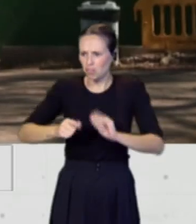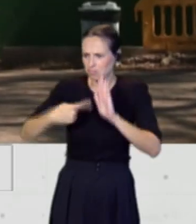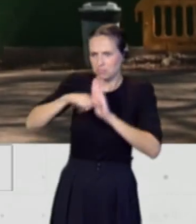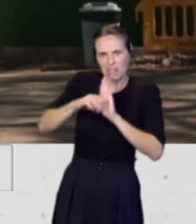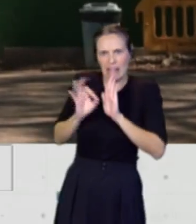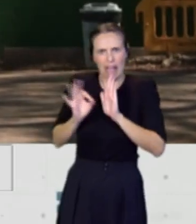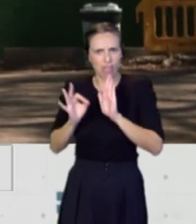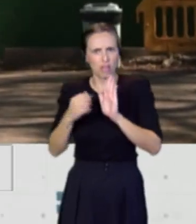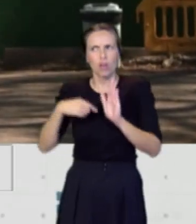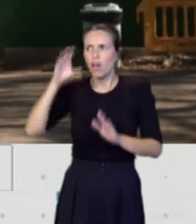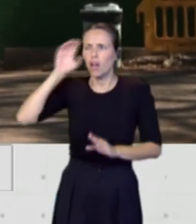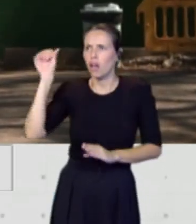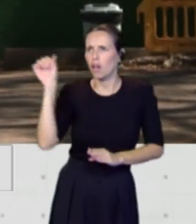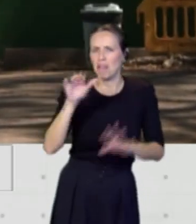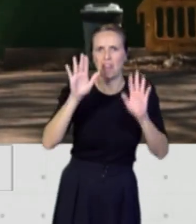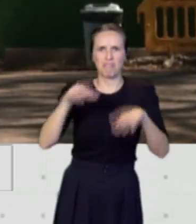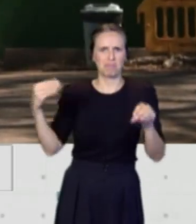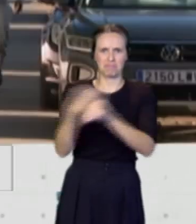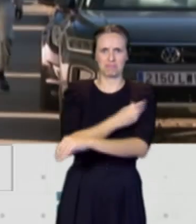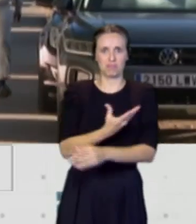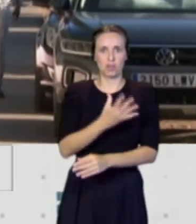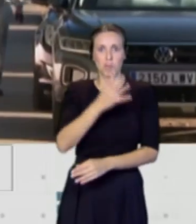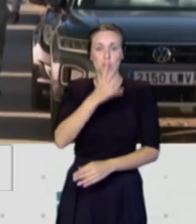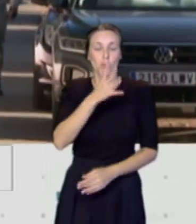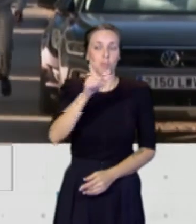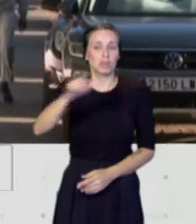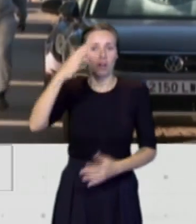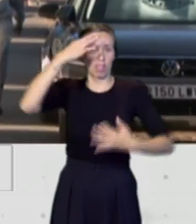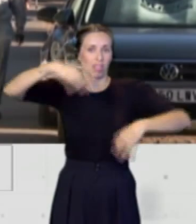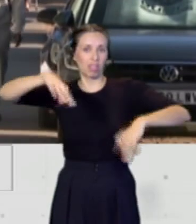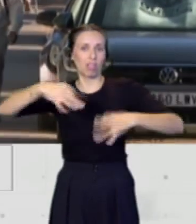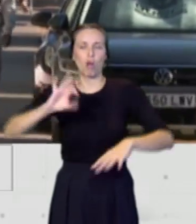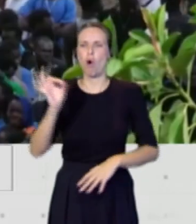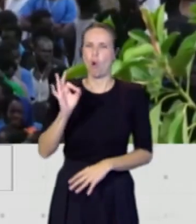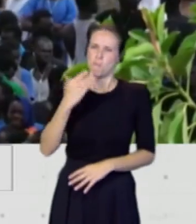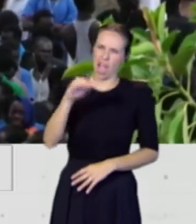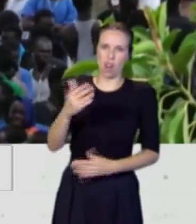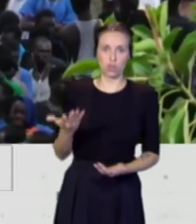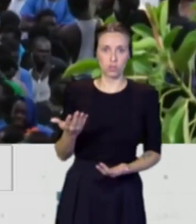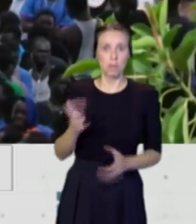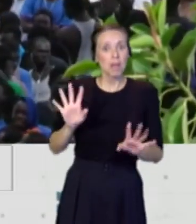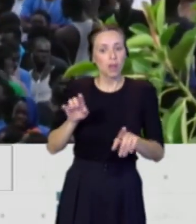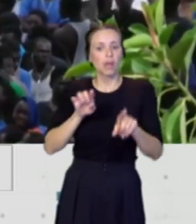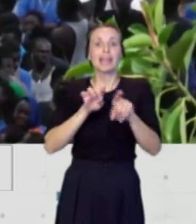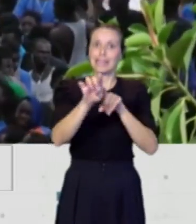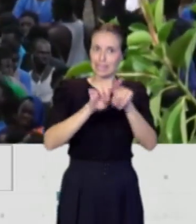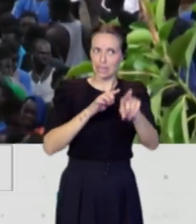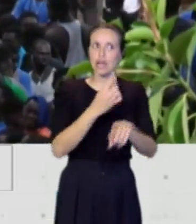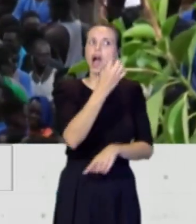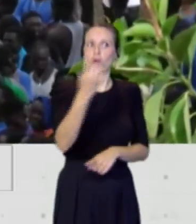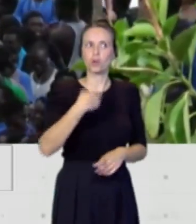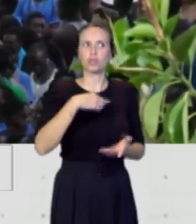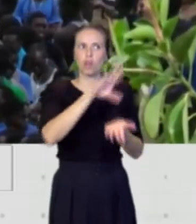críticas que no se corresponden con la realidad, que provienen de la ignorancia o de la mala fe. Hay algunas críticas que sin duda ninguna están bien fundadas, las he hecho mías,